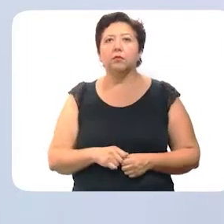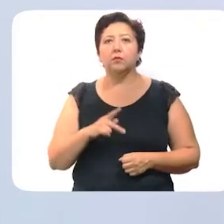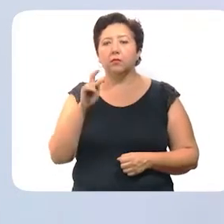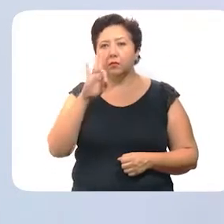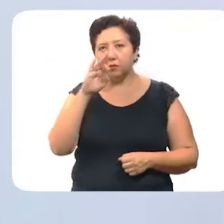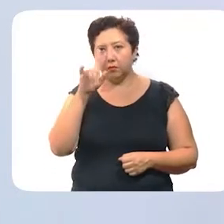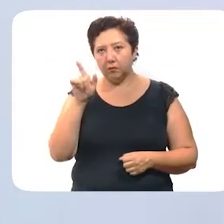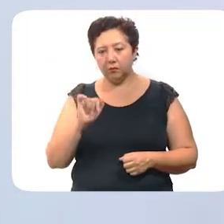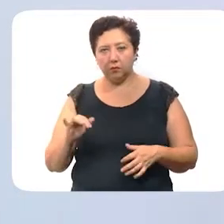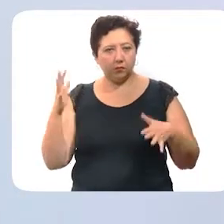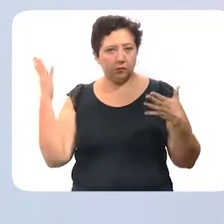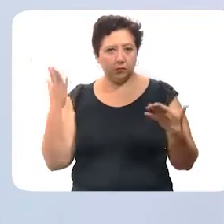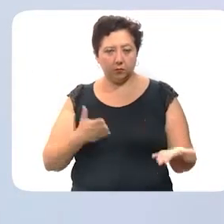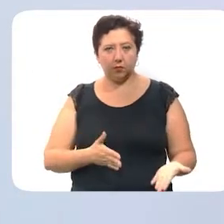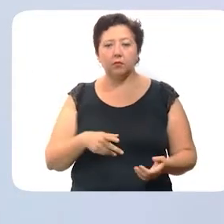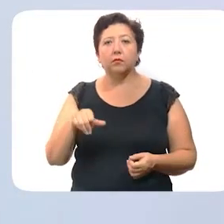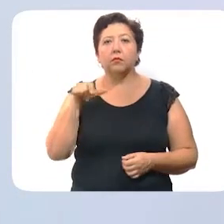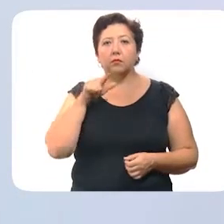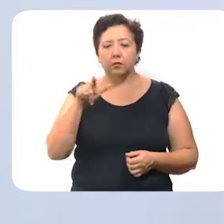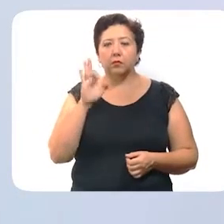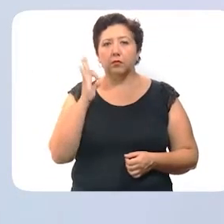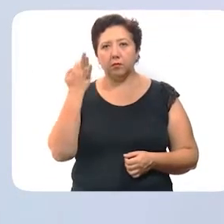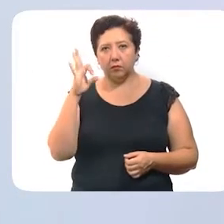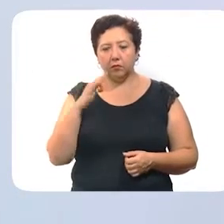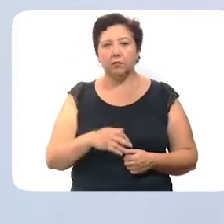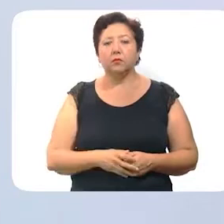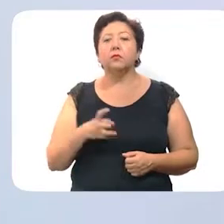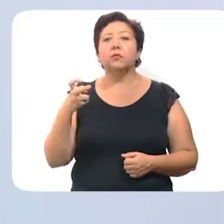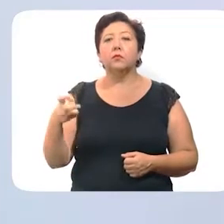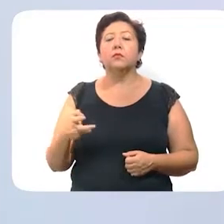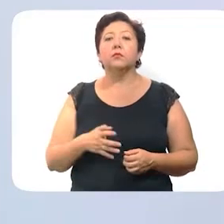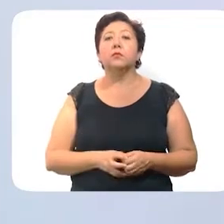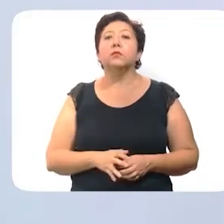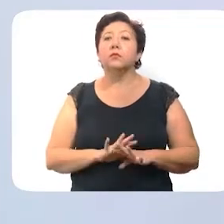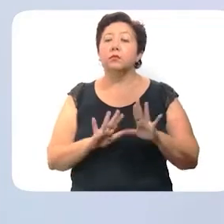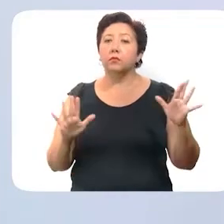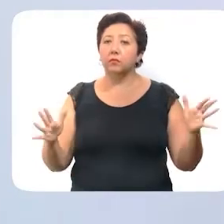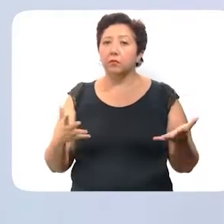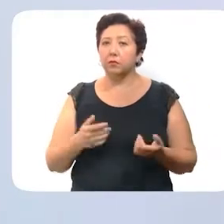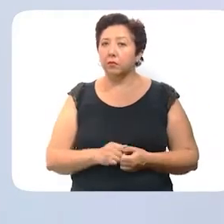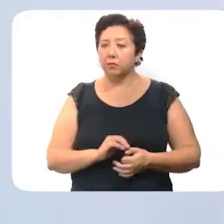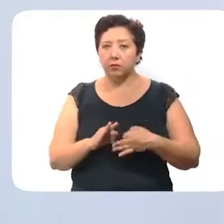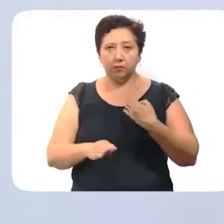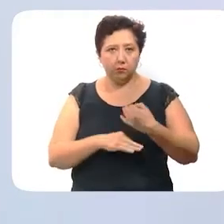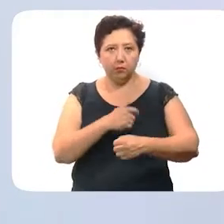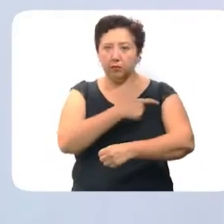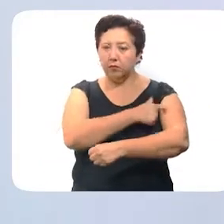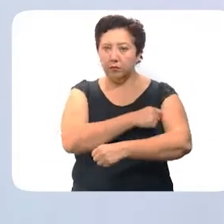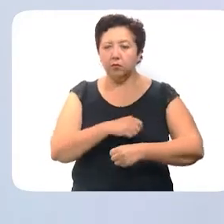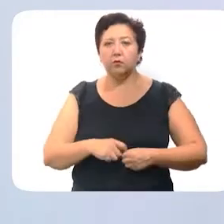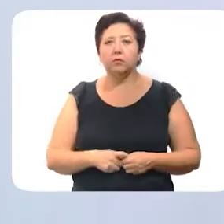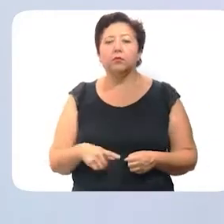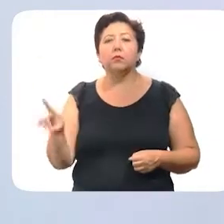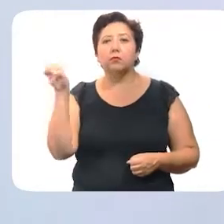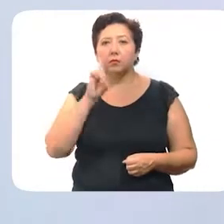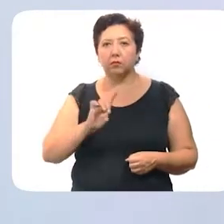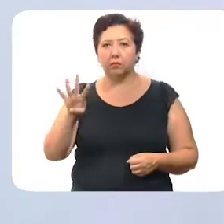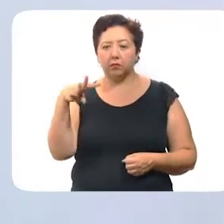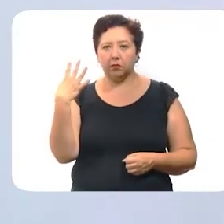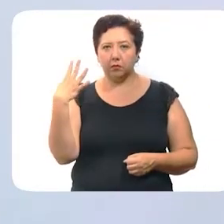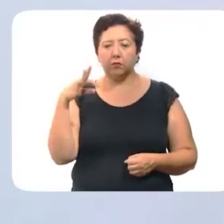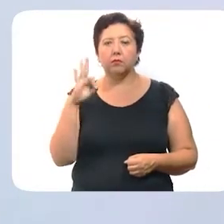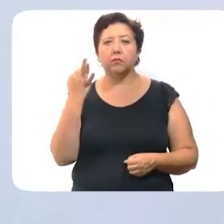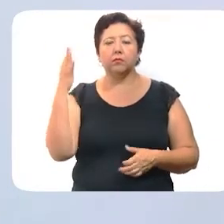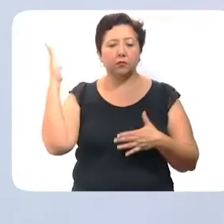farmacéutica Pfizer que llegaron el día 17 de febrero. De este embarque ya se aplicó el 100%. El domingo 14 de